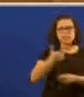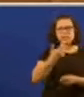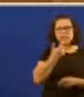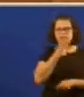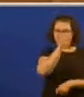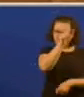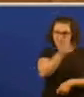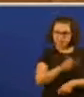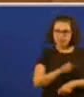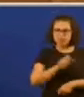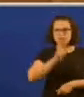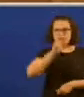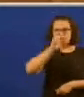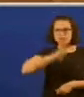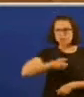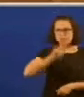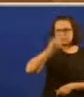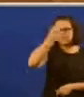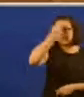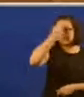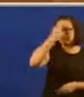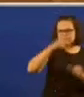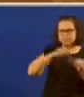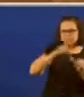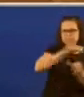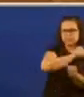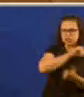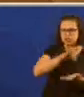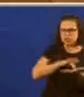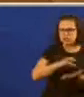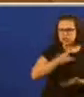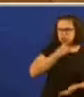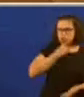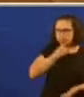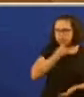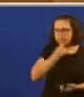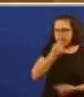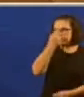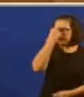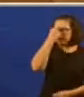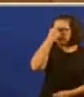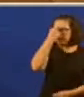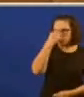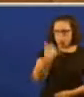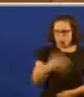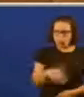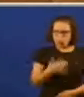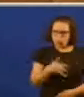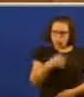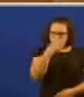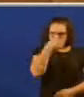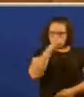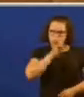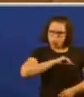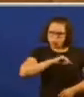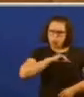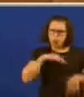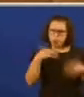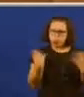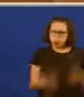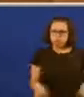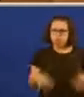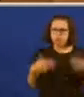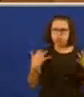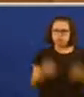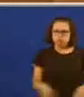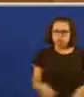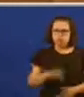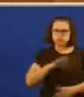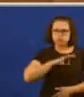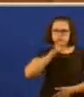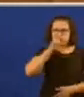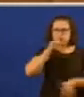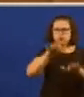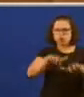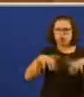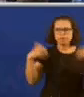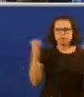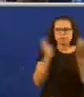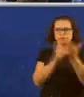obsesionado por todo que non fixo. A verdade que a obsesión ten que ser grande, señor Feijón. Ten que ser moi grande.